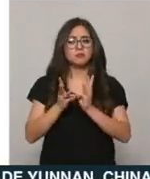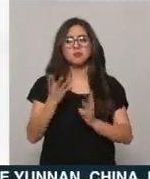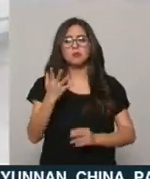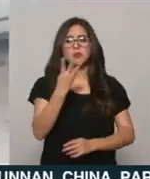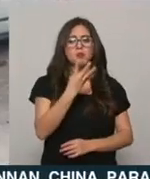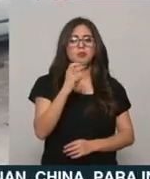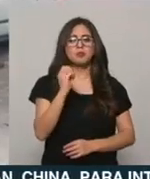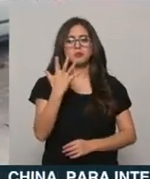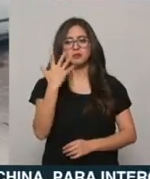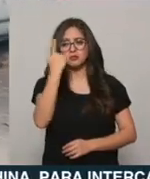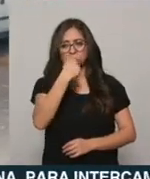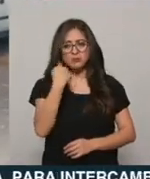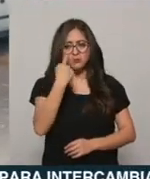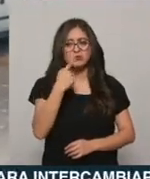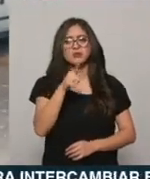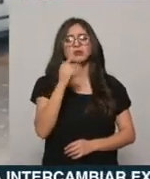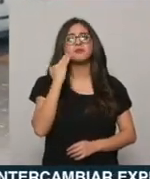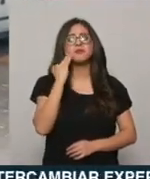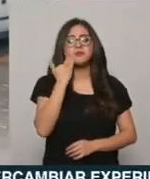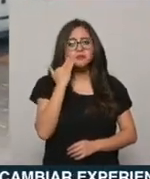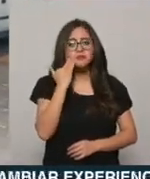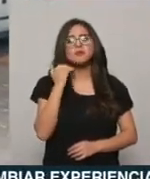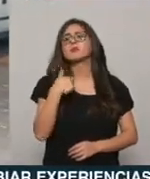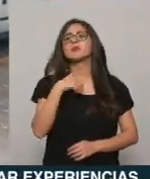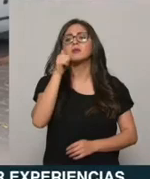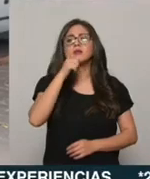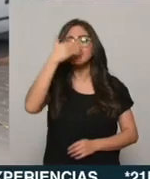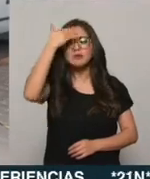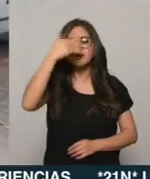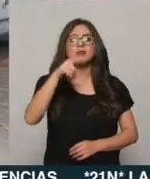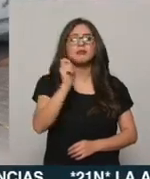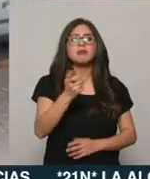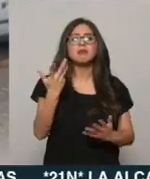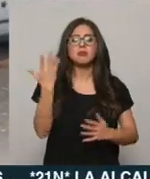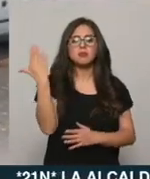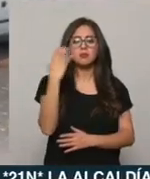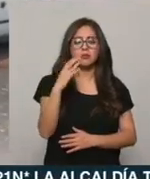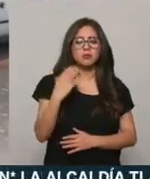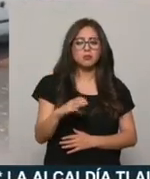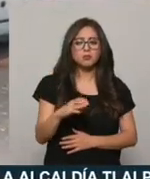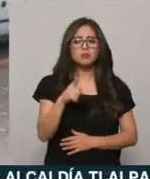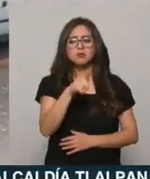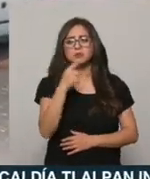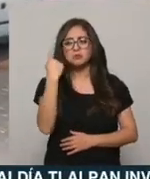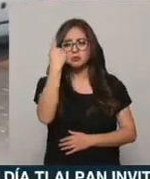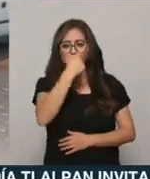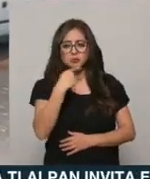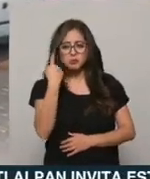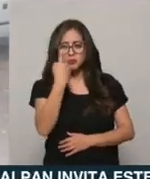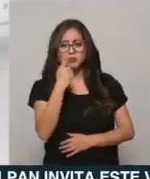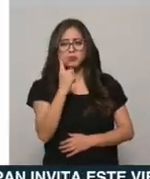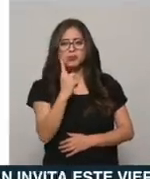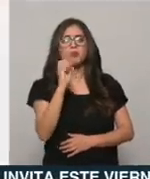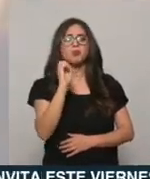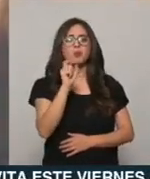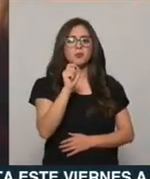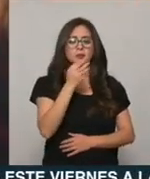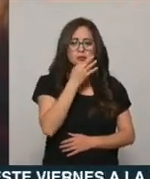horas. Facebook, para estar como viendo todo lo que publican y las cosas. Como 1 hora o 20 minutos, algo